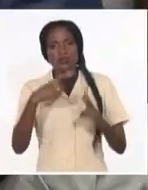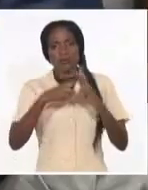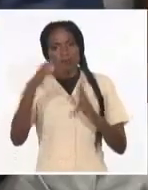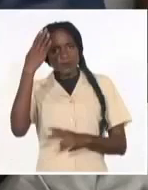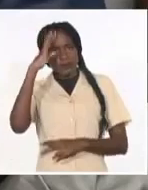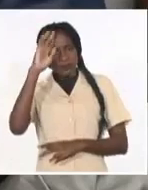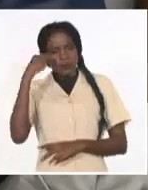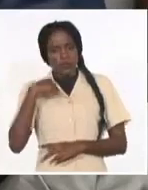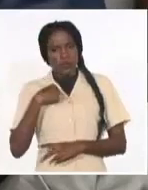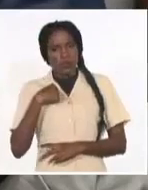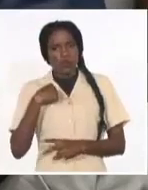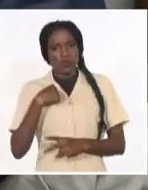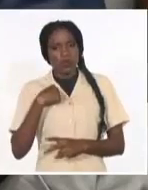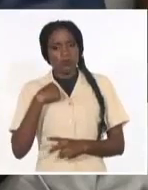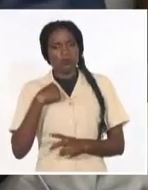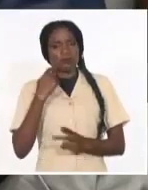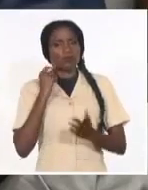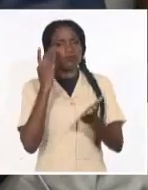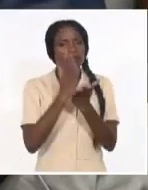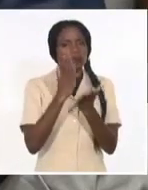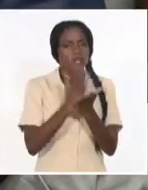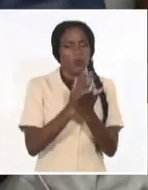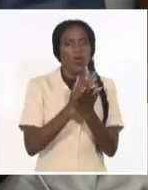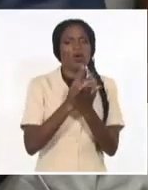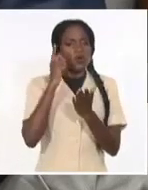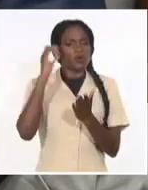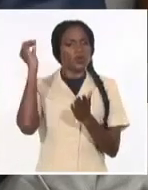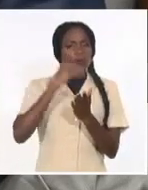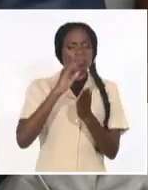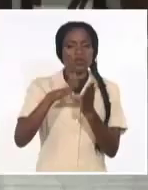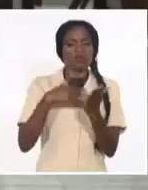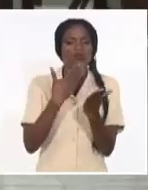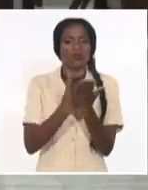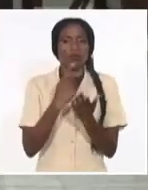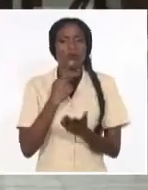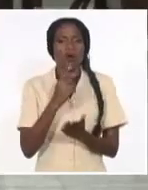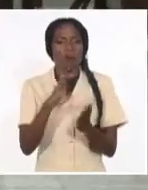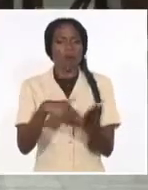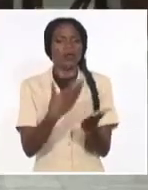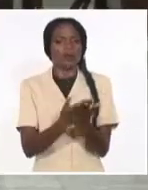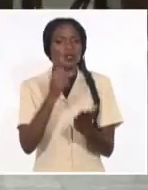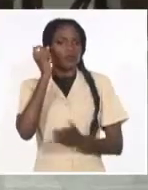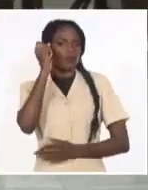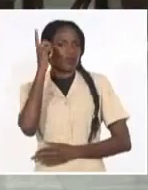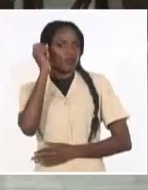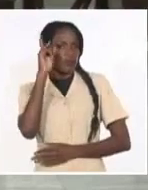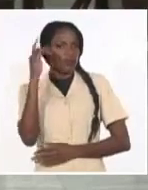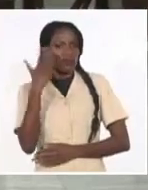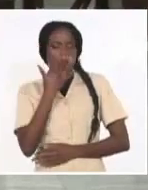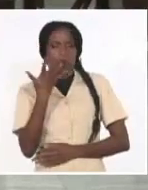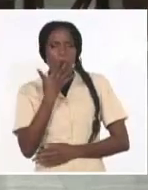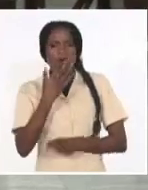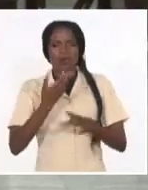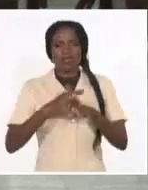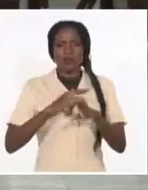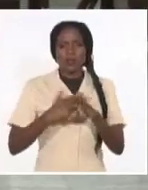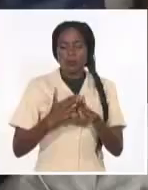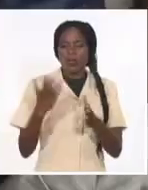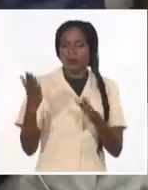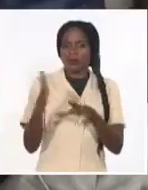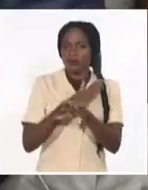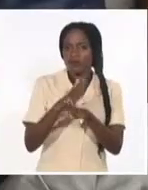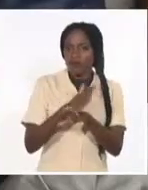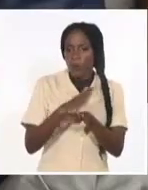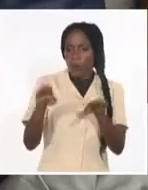estudiosos de sus discursos, de sus planteamientos, de sus ideas. La tomamos también como referente comparativo en nuestra